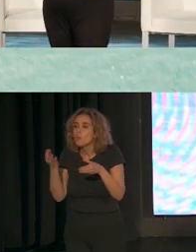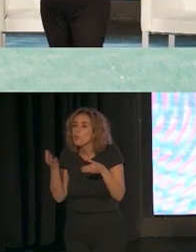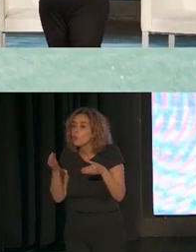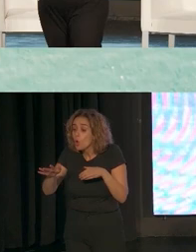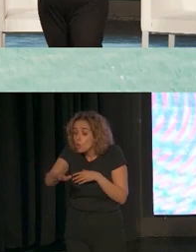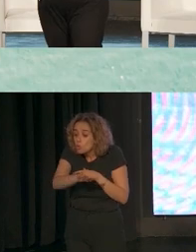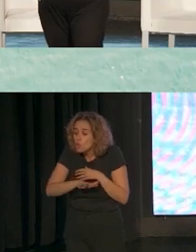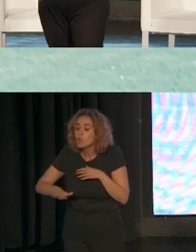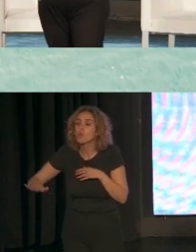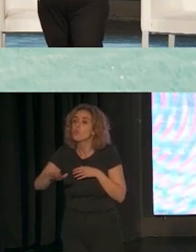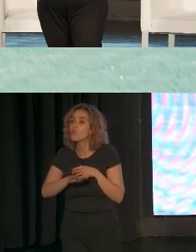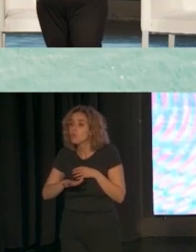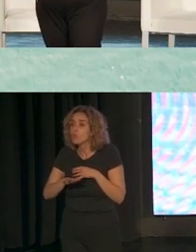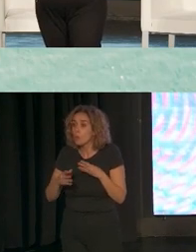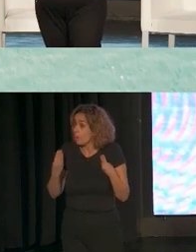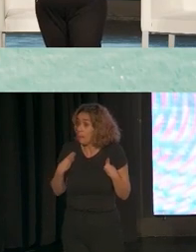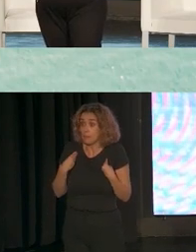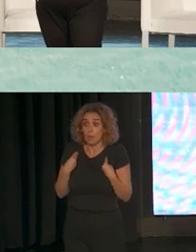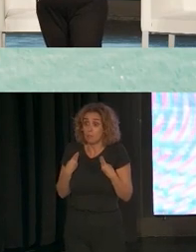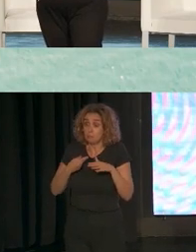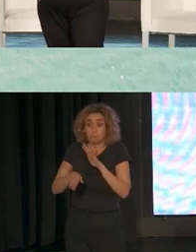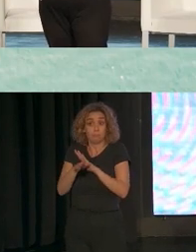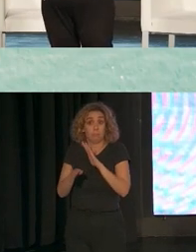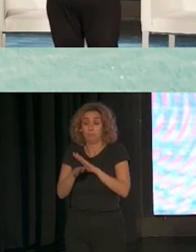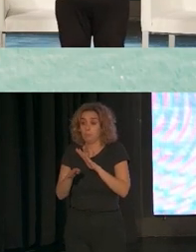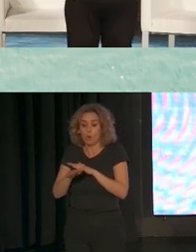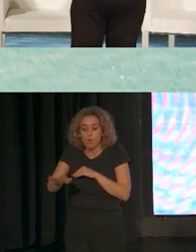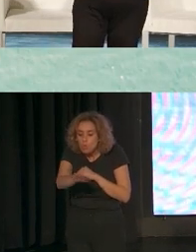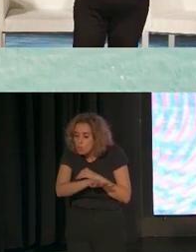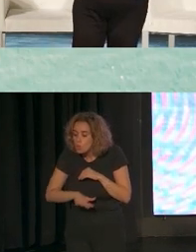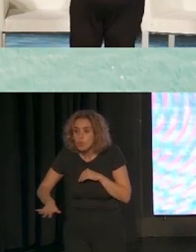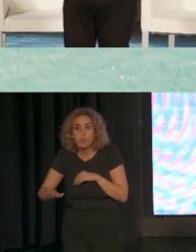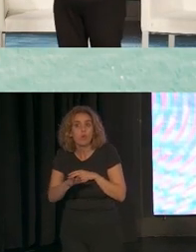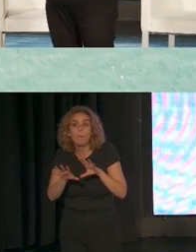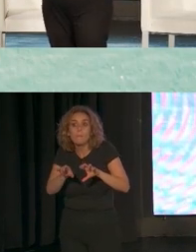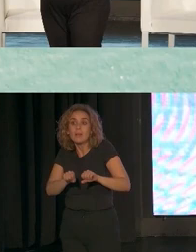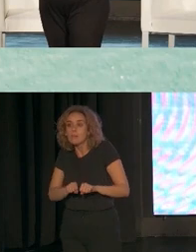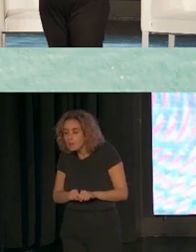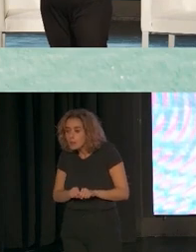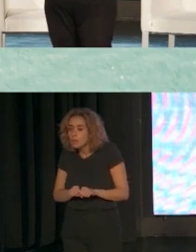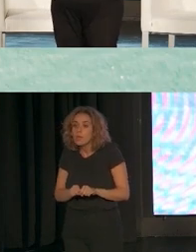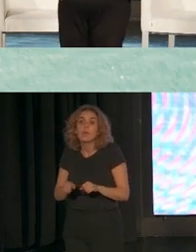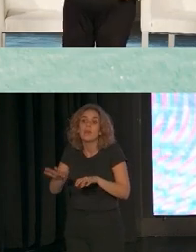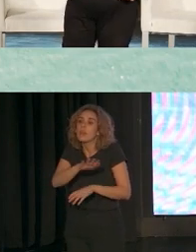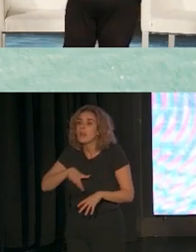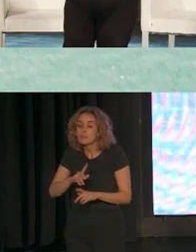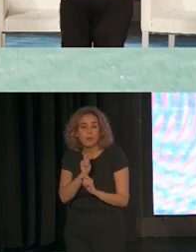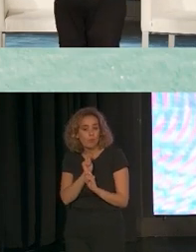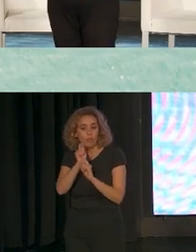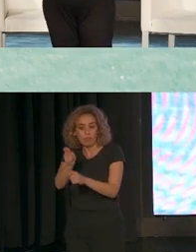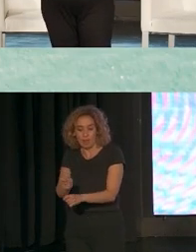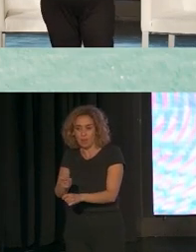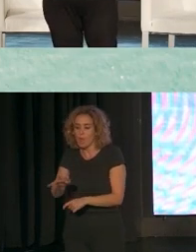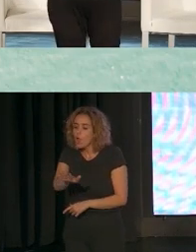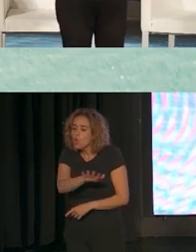el espacio donde tiene lugar la vida es el espacio de pertenencia y el espacio de contribución también